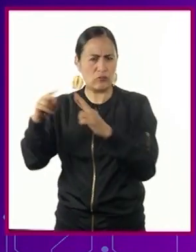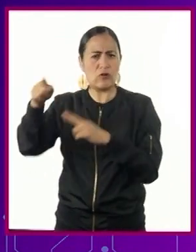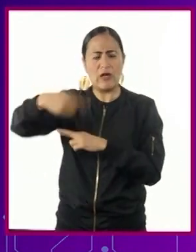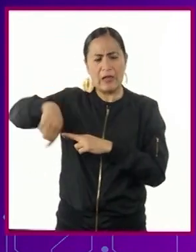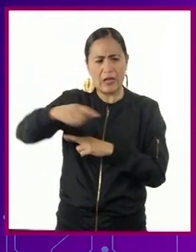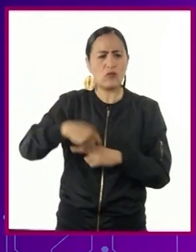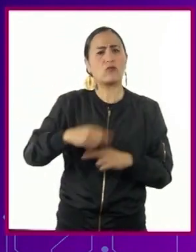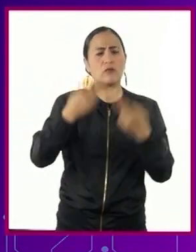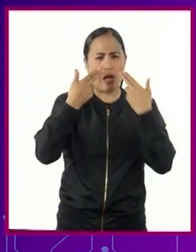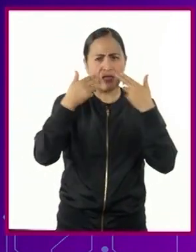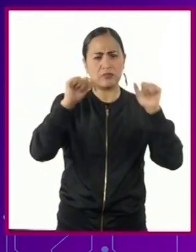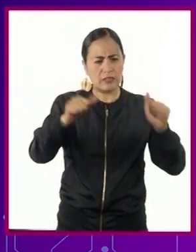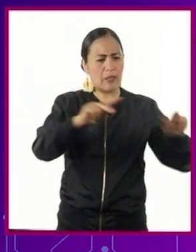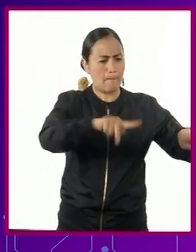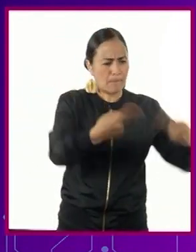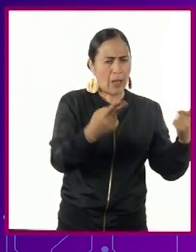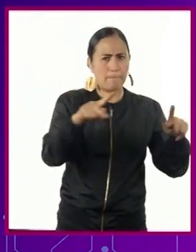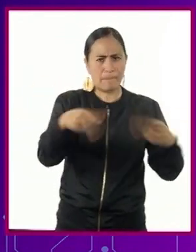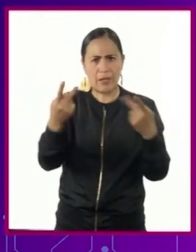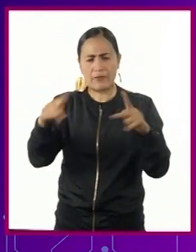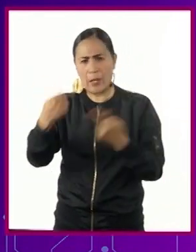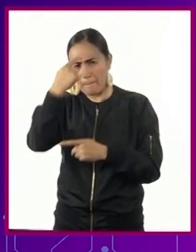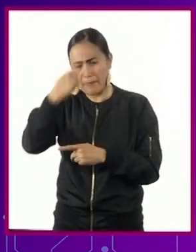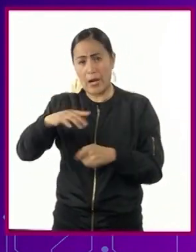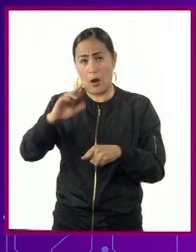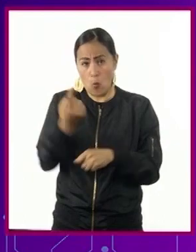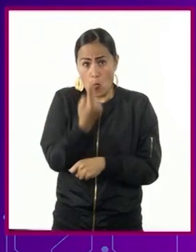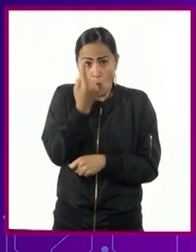el propósito de crear un mayor número de propietarios,